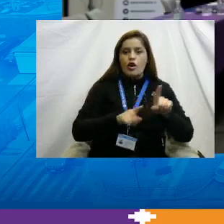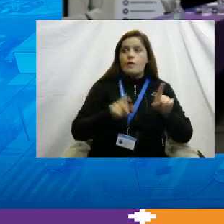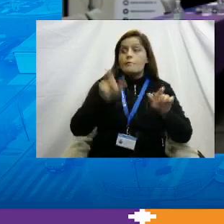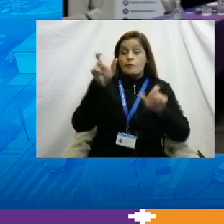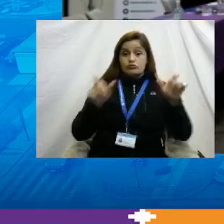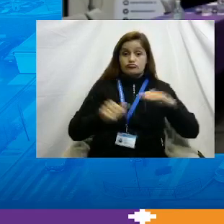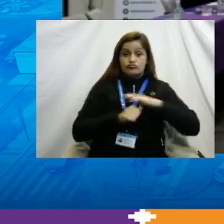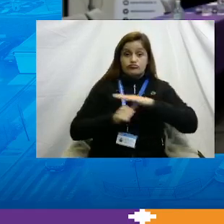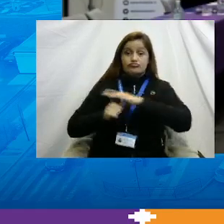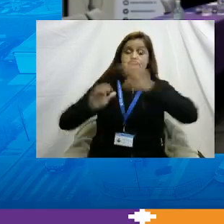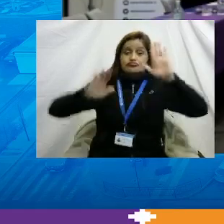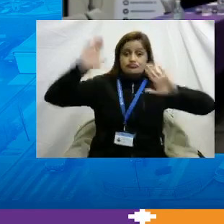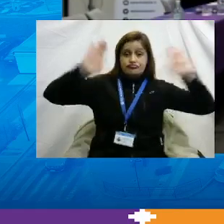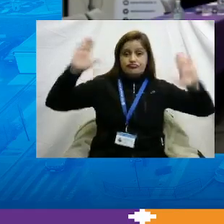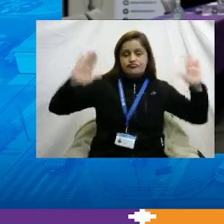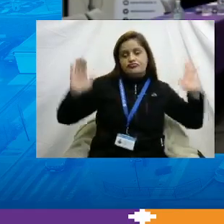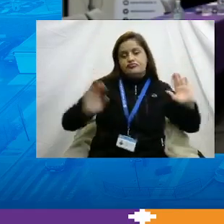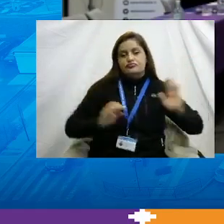la palabra.